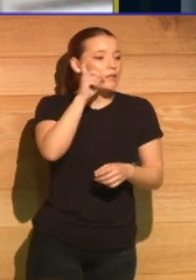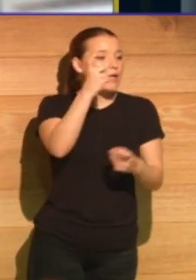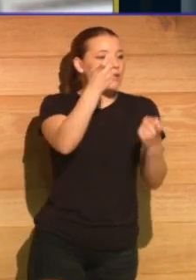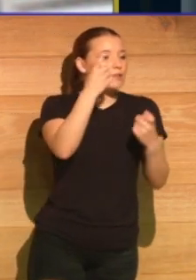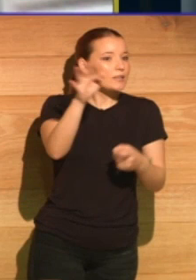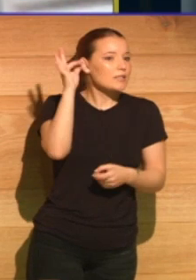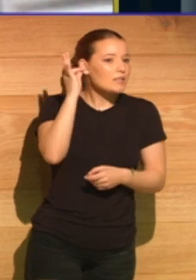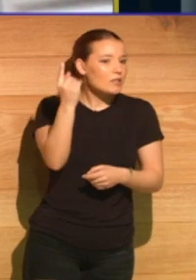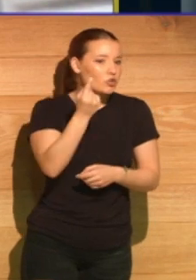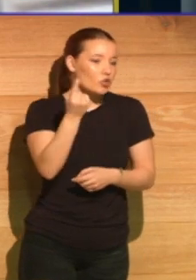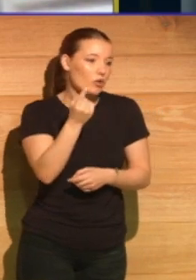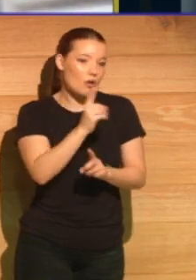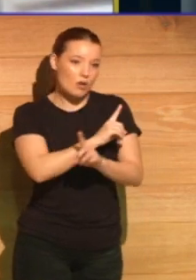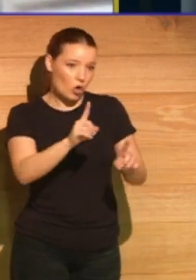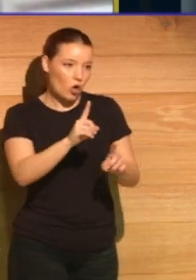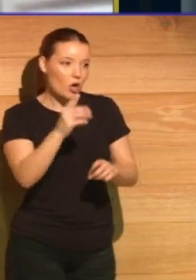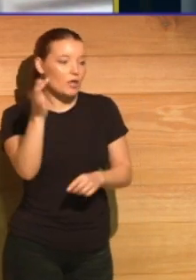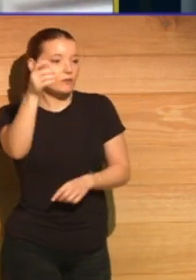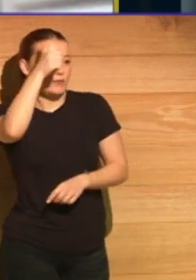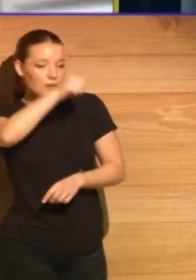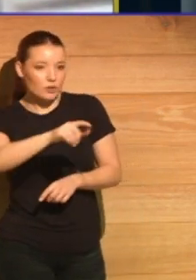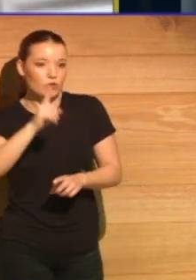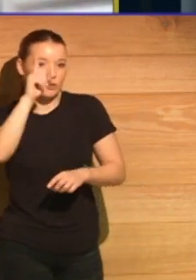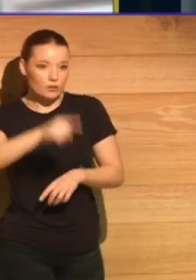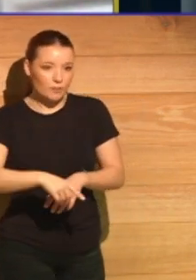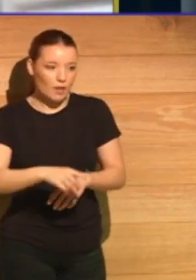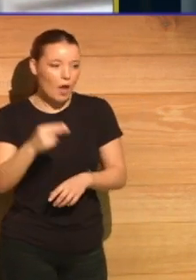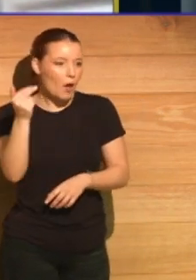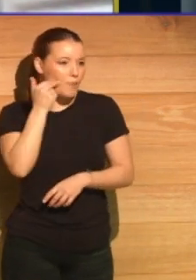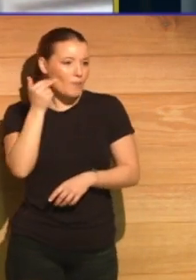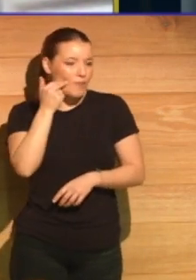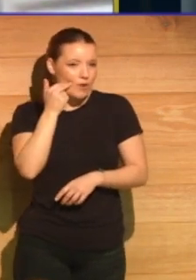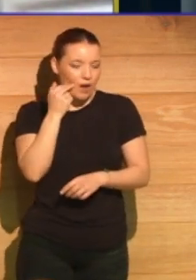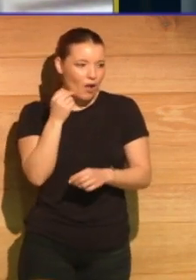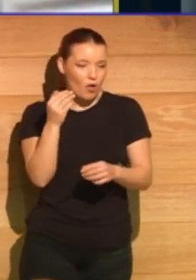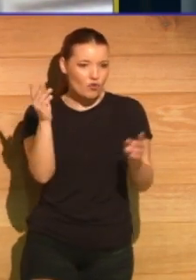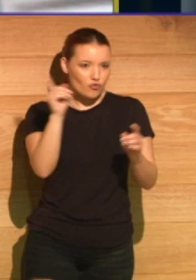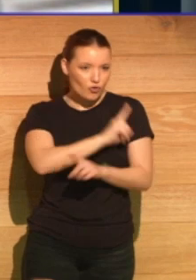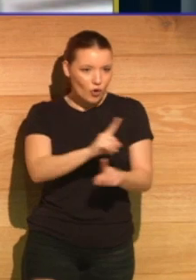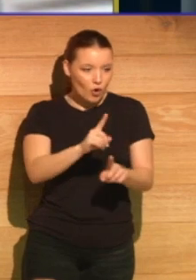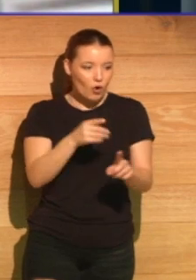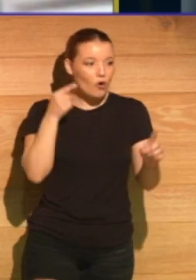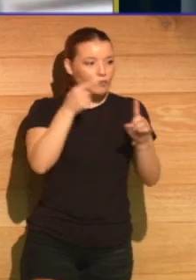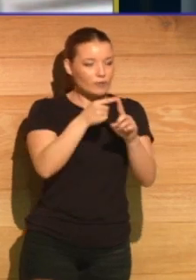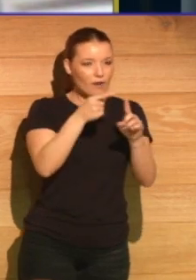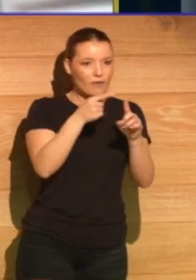se lo decía a los chicos. No tenéis que tener miedo a tener mujeres como referentes, como ídolos.